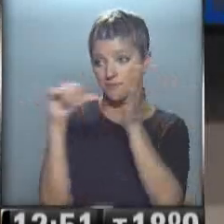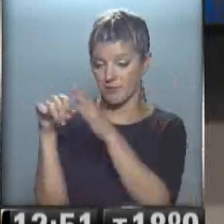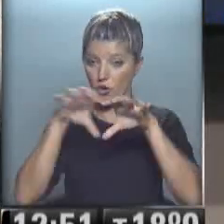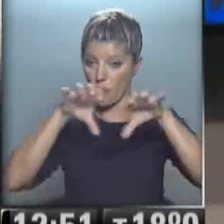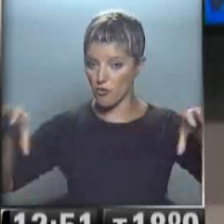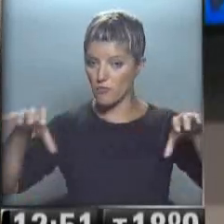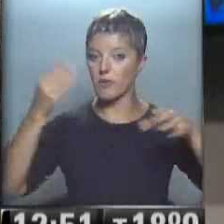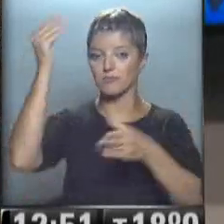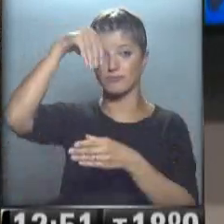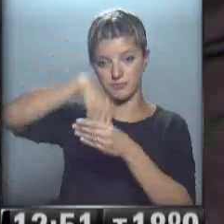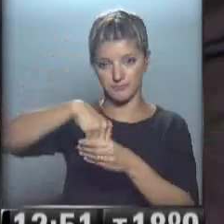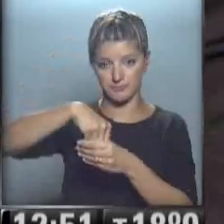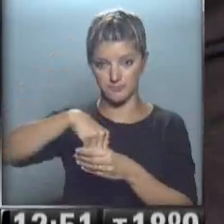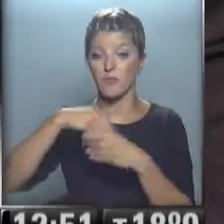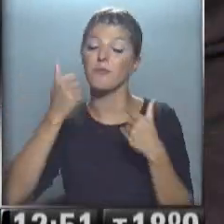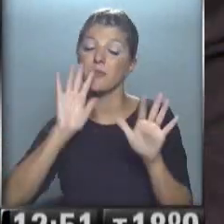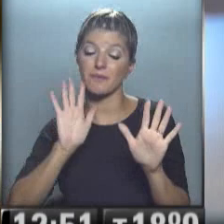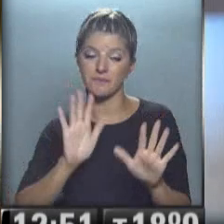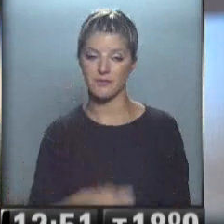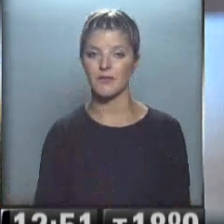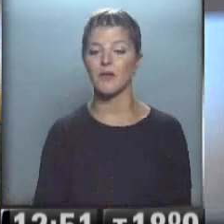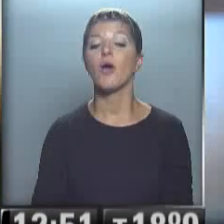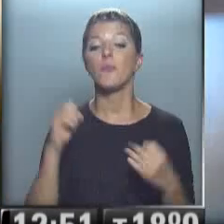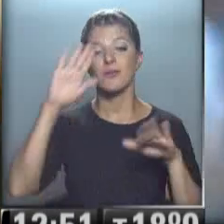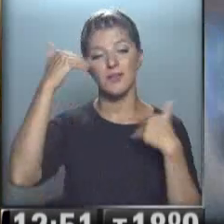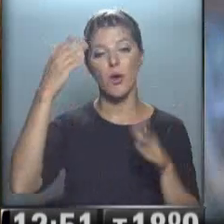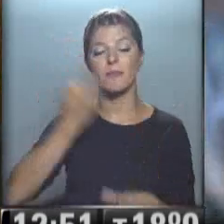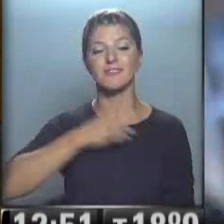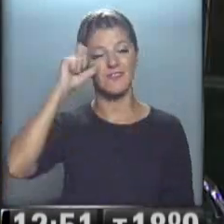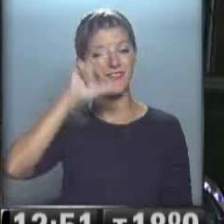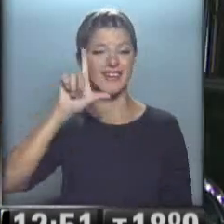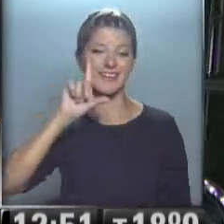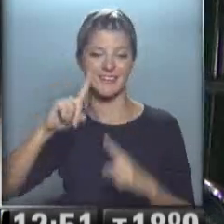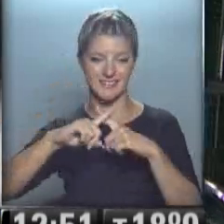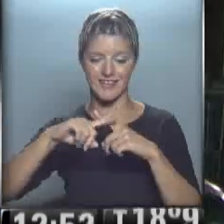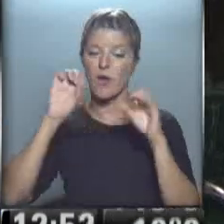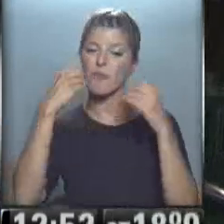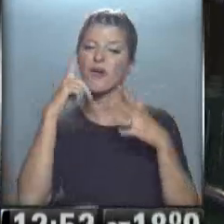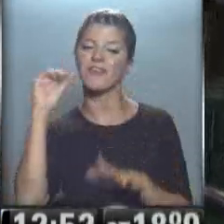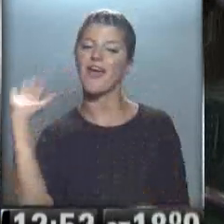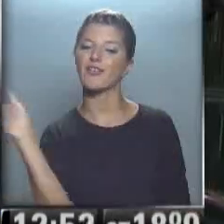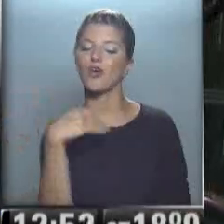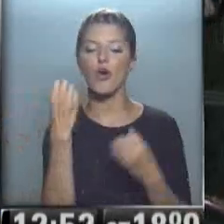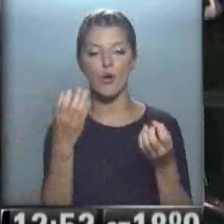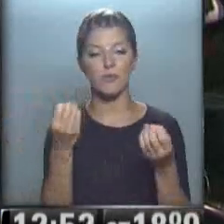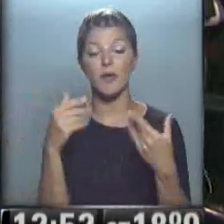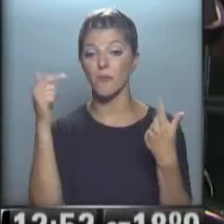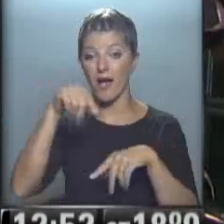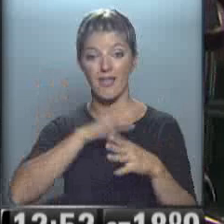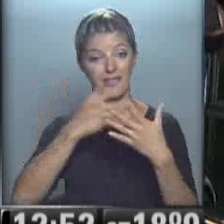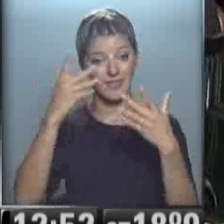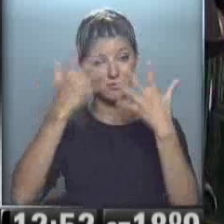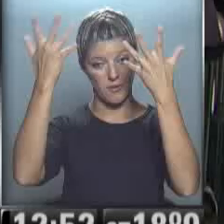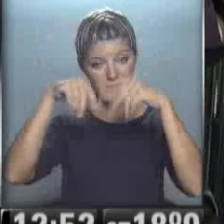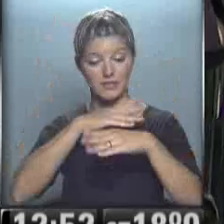prospere pero hay que tomarlo en cuenta bueno saludamos a nuestro amigo Félix Taylor Hola Hola qué tal Muy buenos días a todos Cómo están bueno en vivo como siempre hasta las